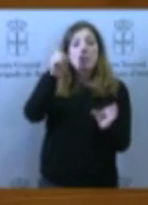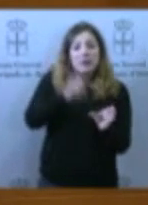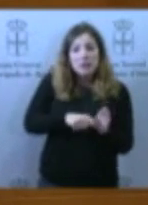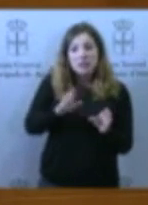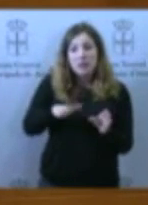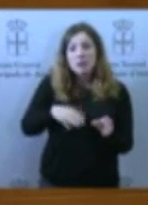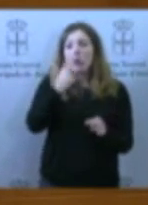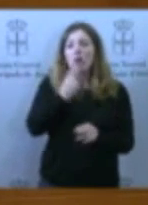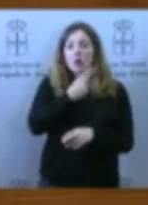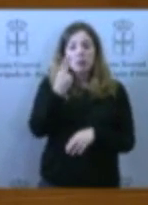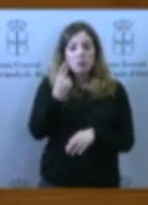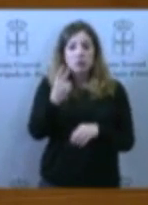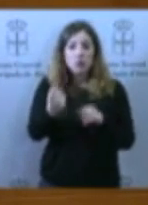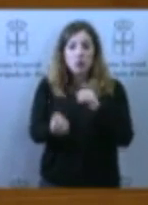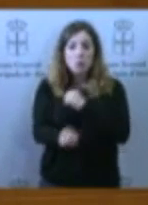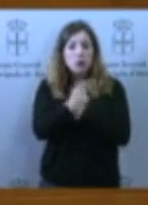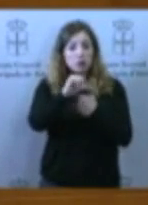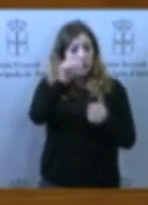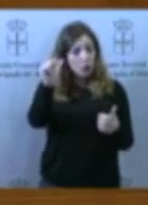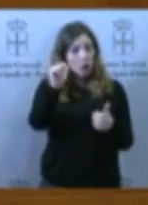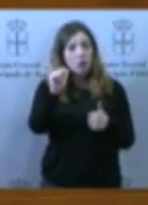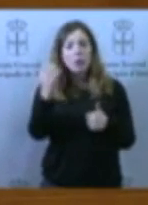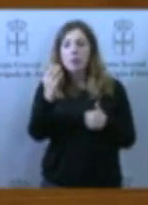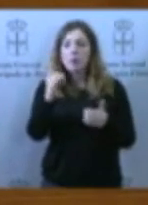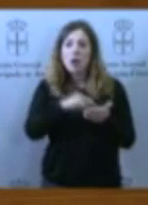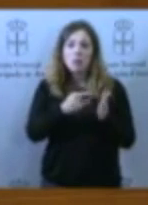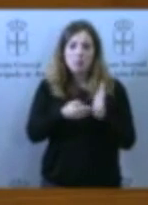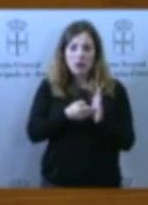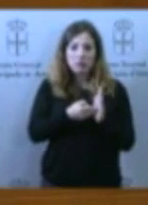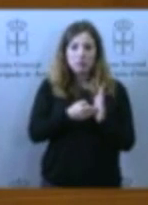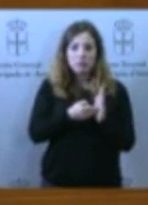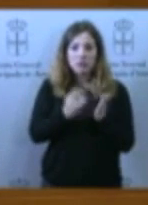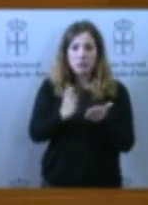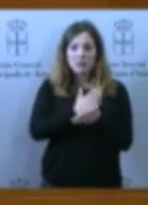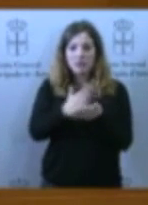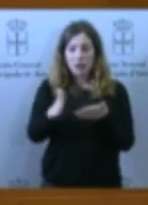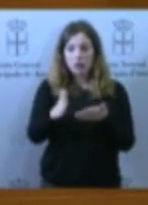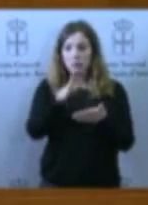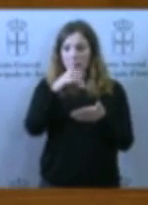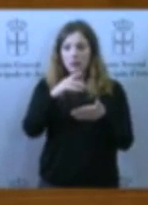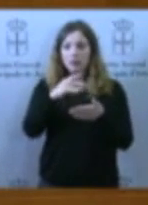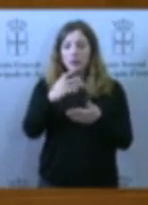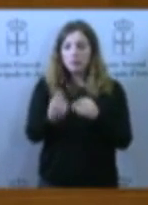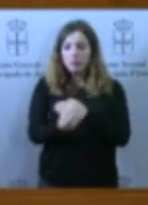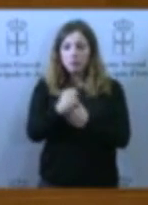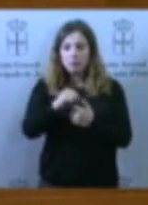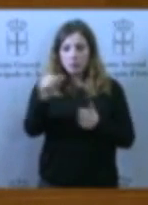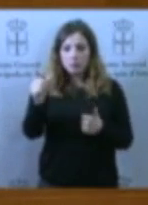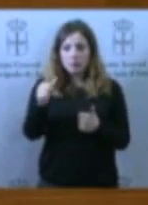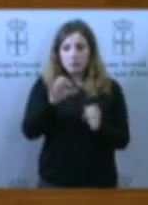este punto, lo mejor que puede hacer es hacer un plan de diversificación para el puerto del Musel. Y esto es así porque, ya